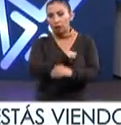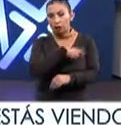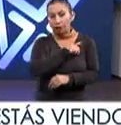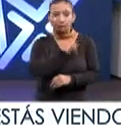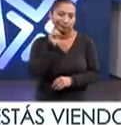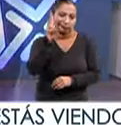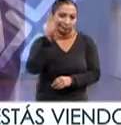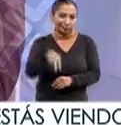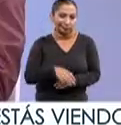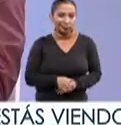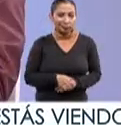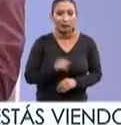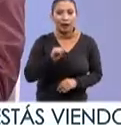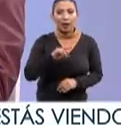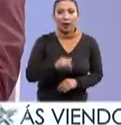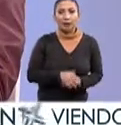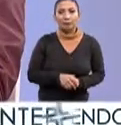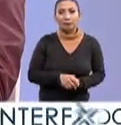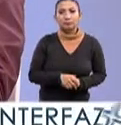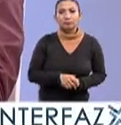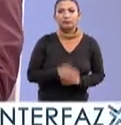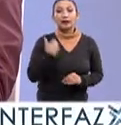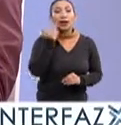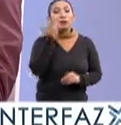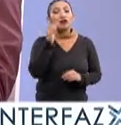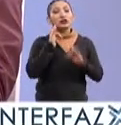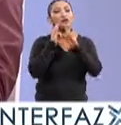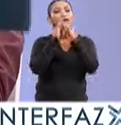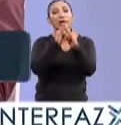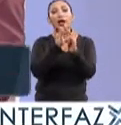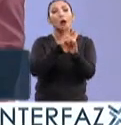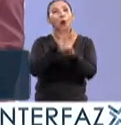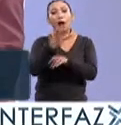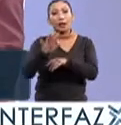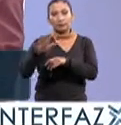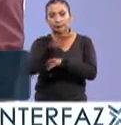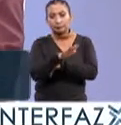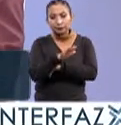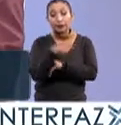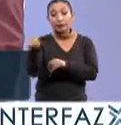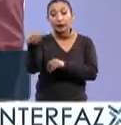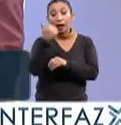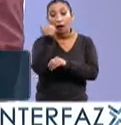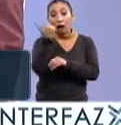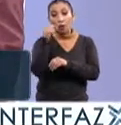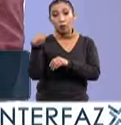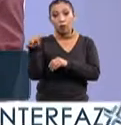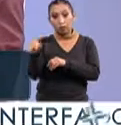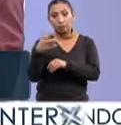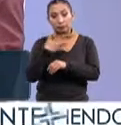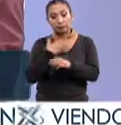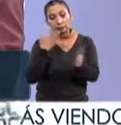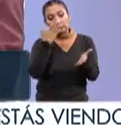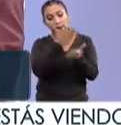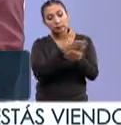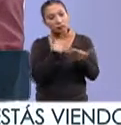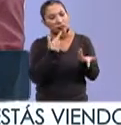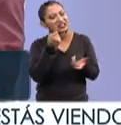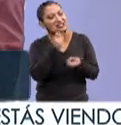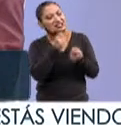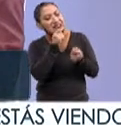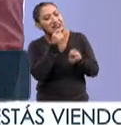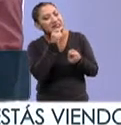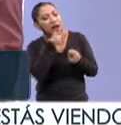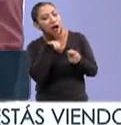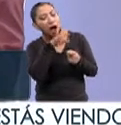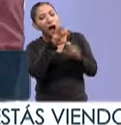Sí, así es, Ana. La intención de la feria es precisamente que los alumnos tengan un acercamiento con